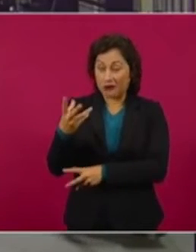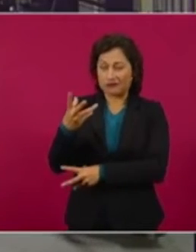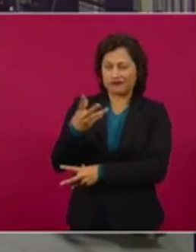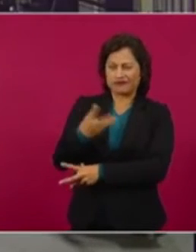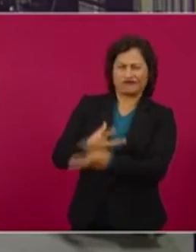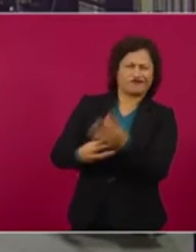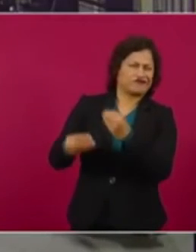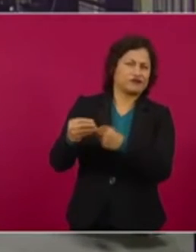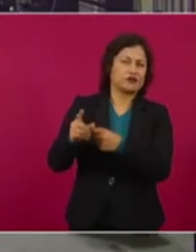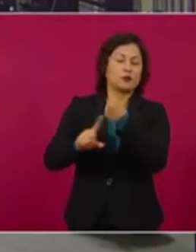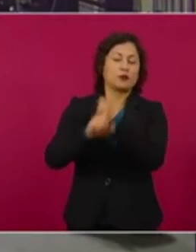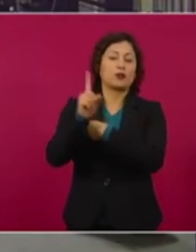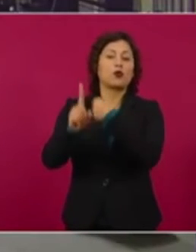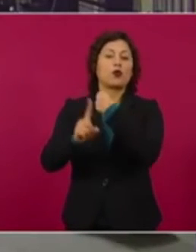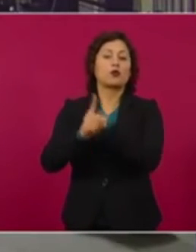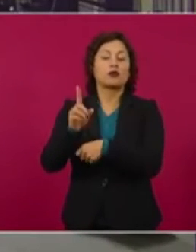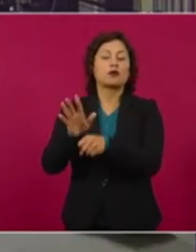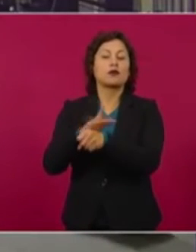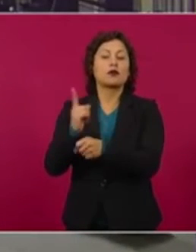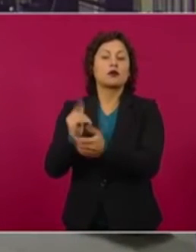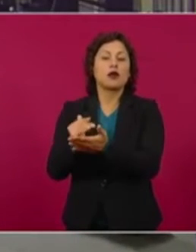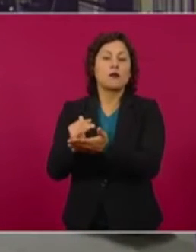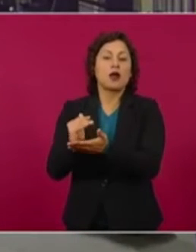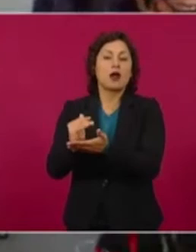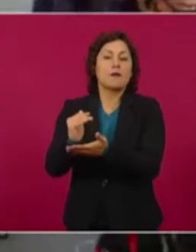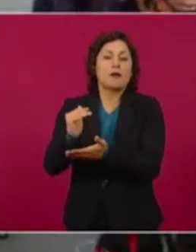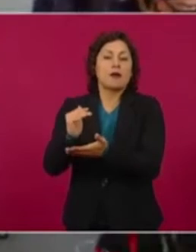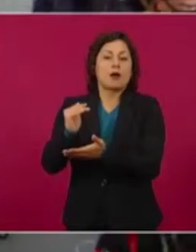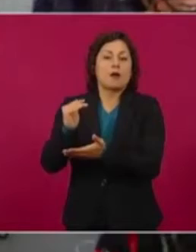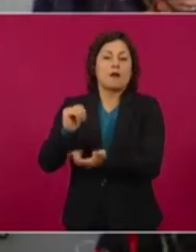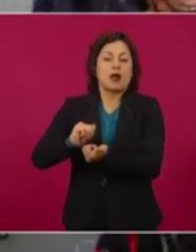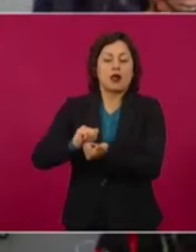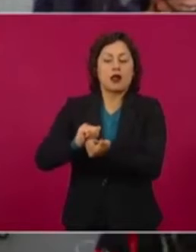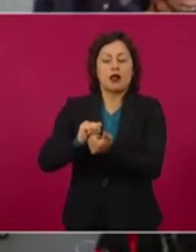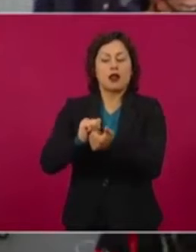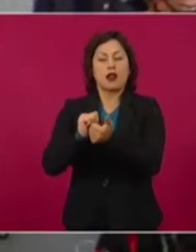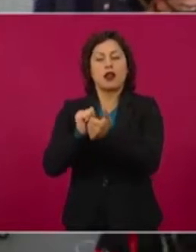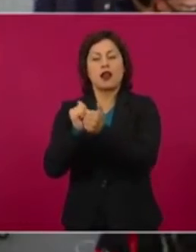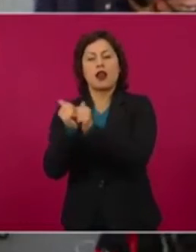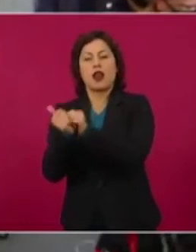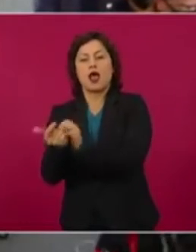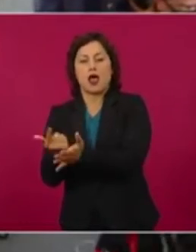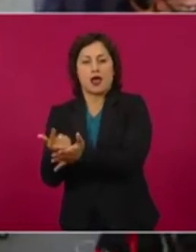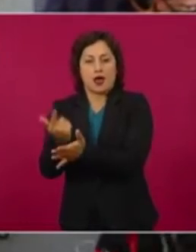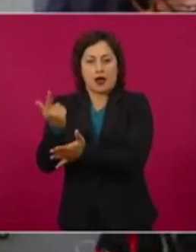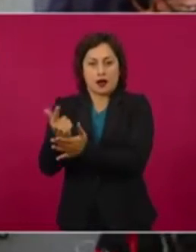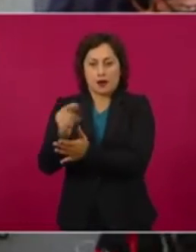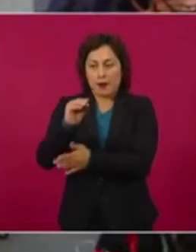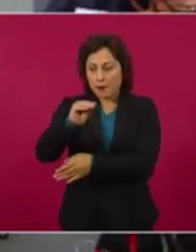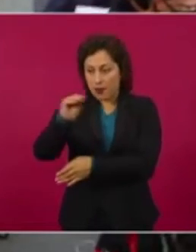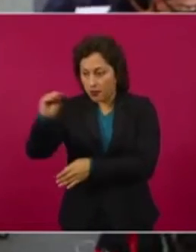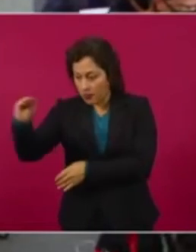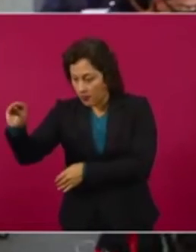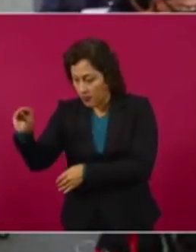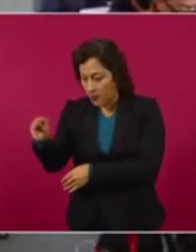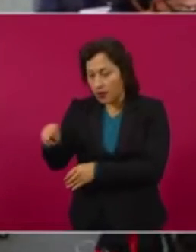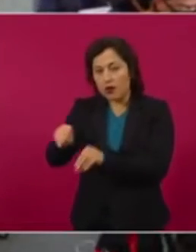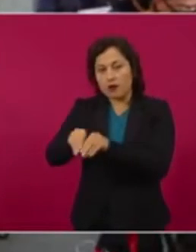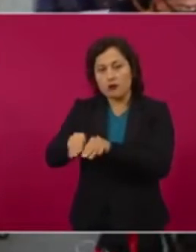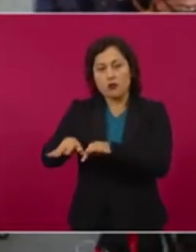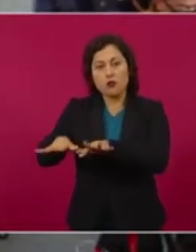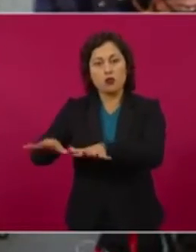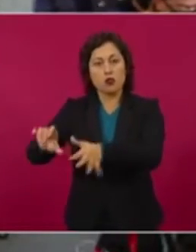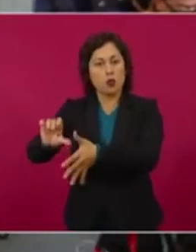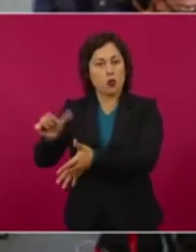que va a ir creciendo y creciendo y creciendo. Se está empezando a trasladar a otras partes del estado, como Puerto